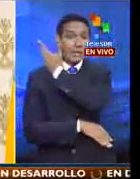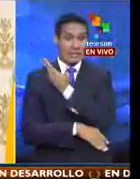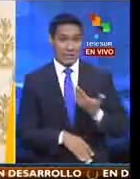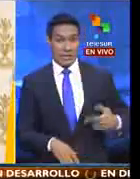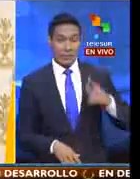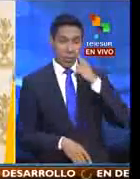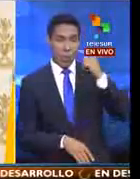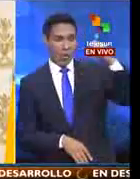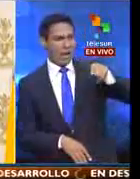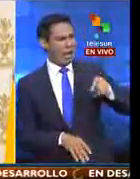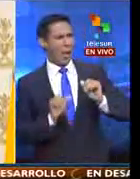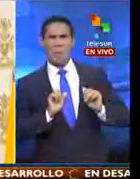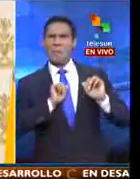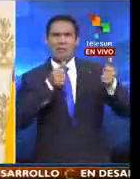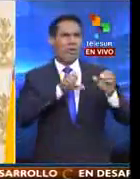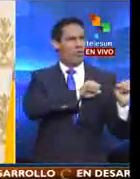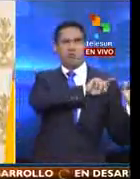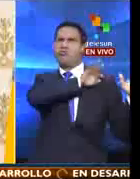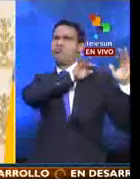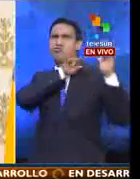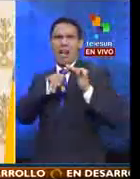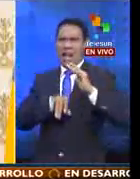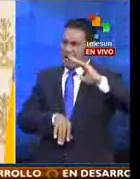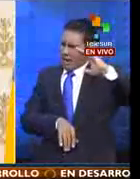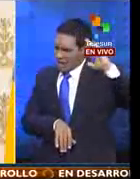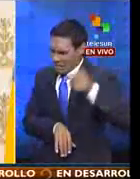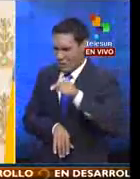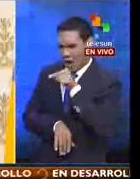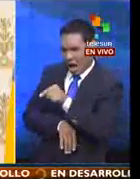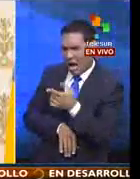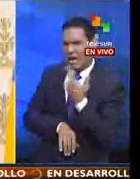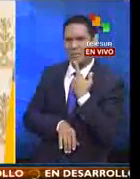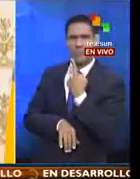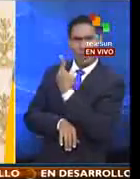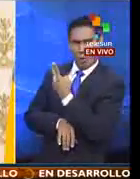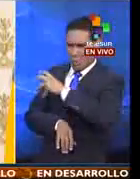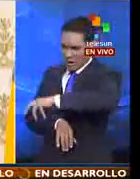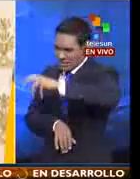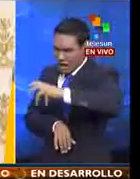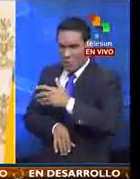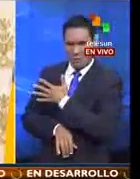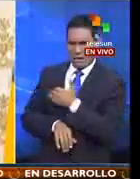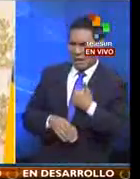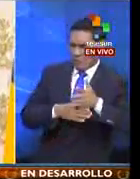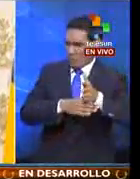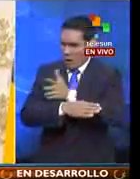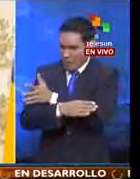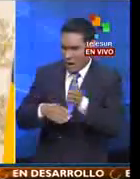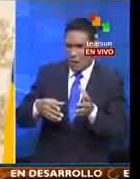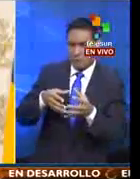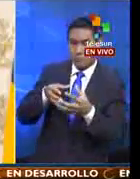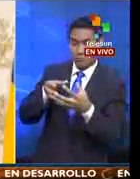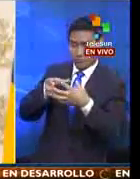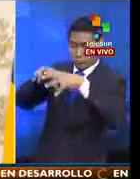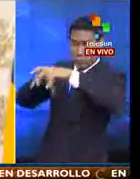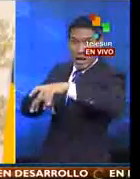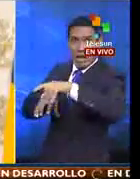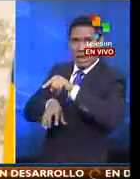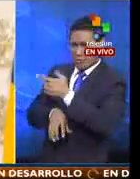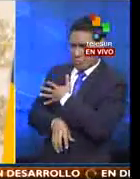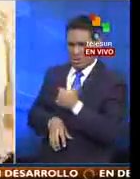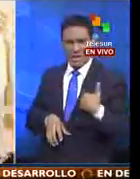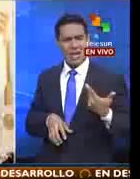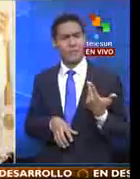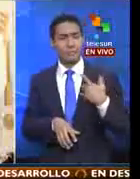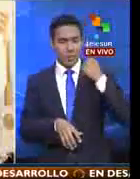Petro Poroshenko inició la operación Castigo en contra de los federalistas de Lugansk y Donetsk que buscaban